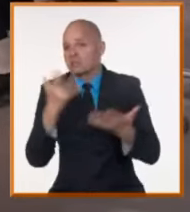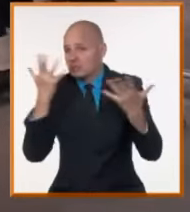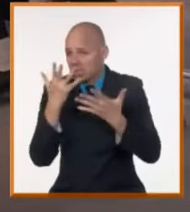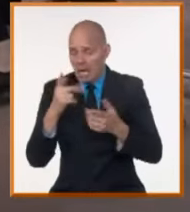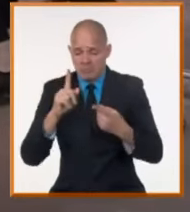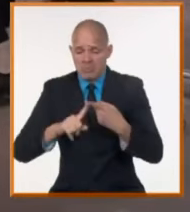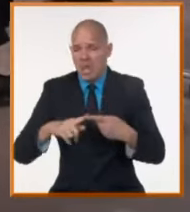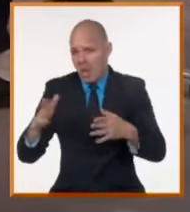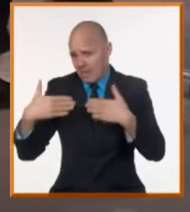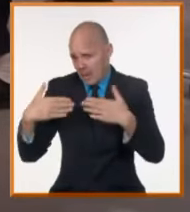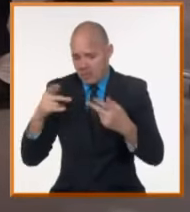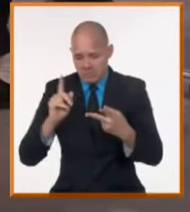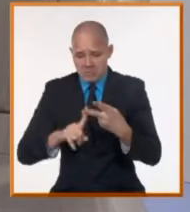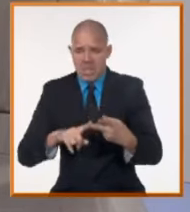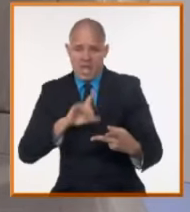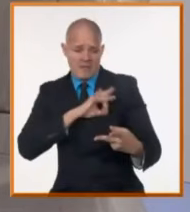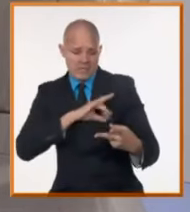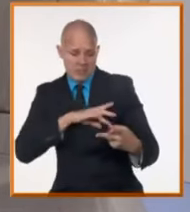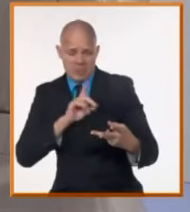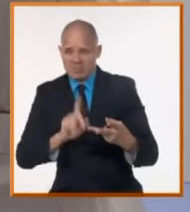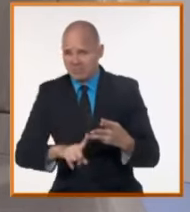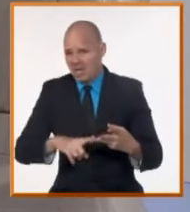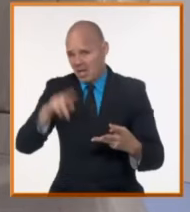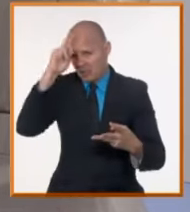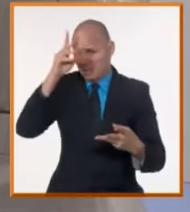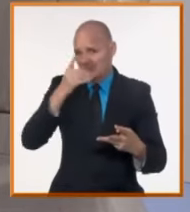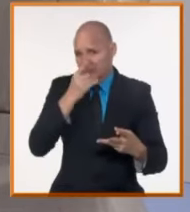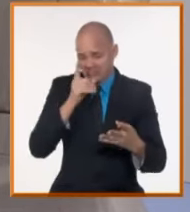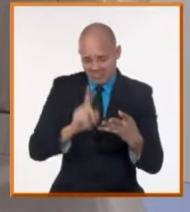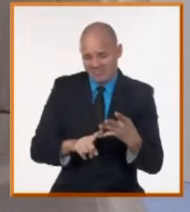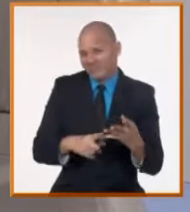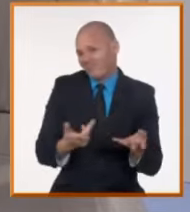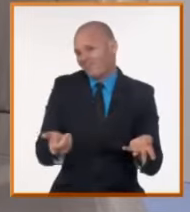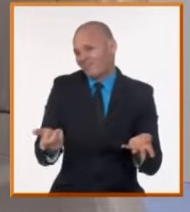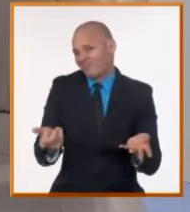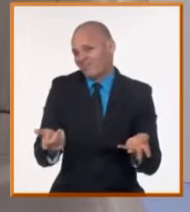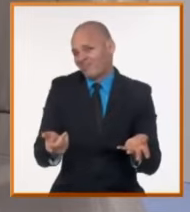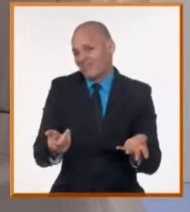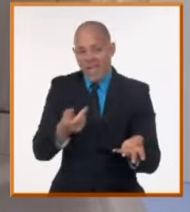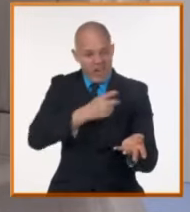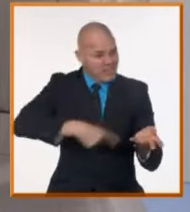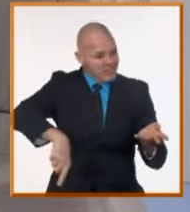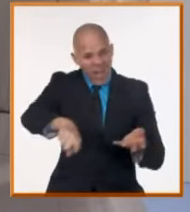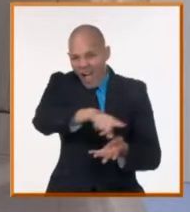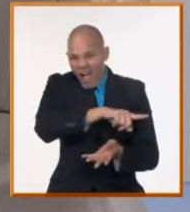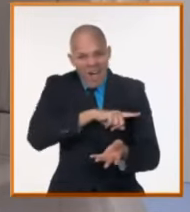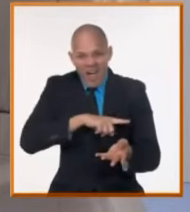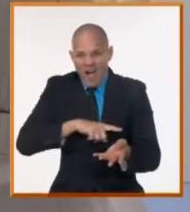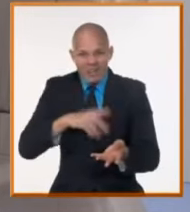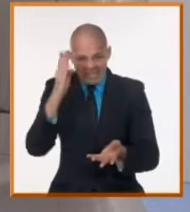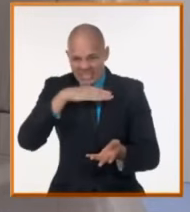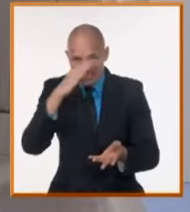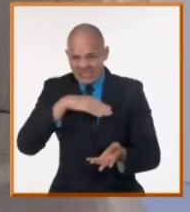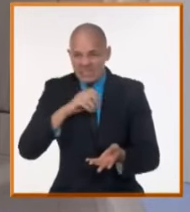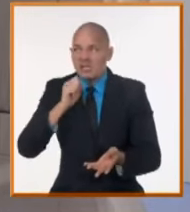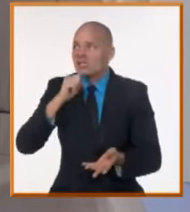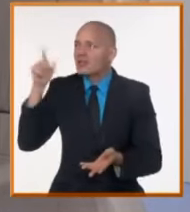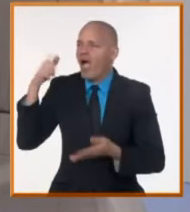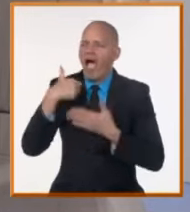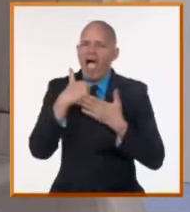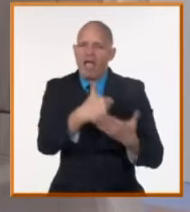Pinochet. Y entonces es importante señalar que cuando Estados Unidos habla de seguridad nacional también para